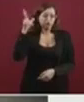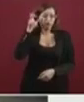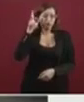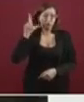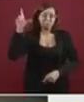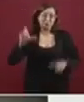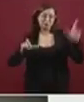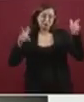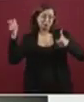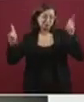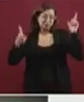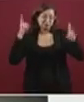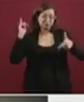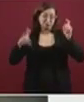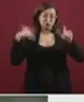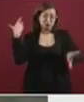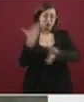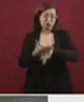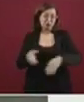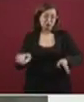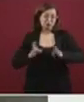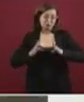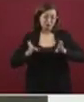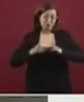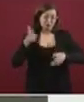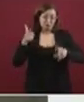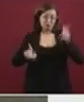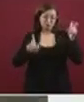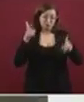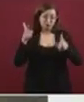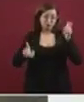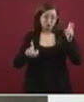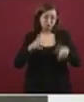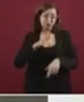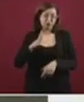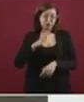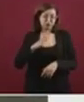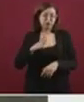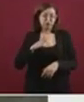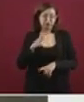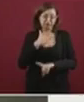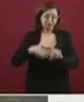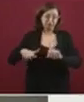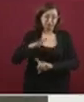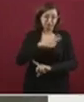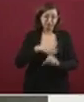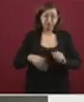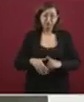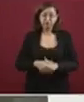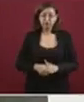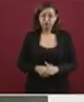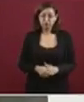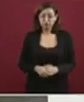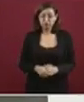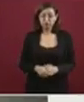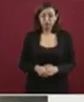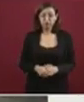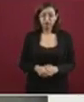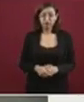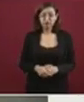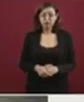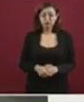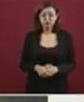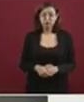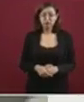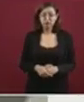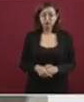el video donde aparece Ovidio Guzmán López en el momento de su detención. Es el momento en el que le piden que